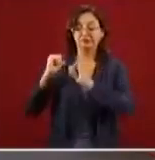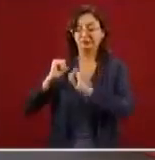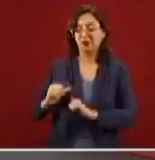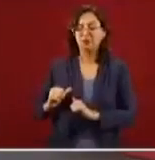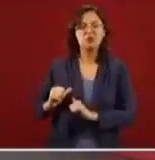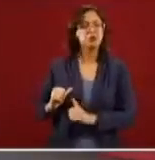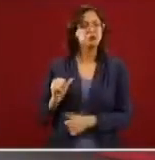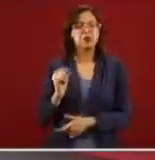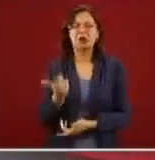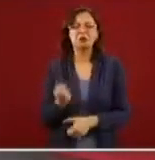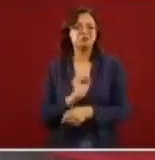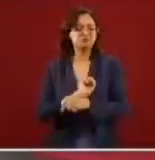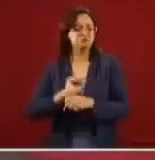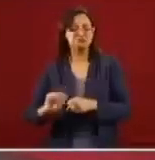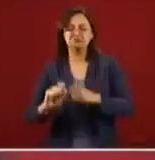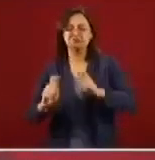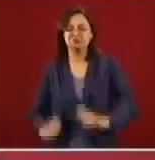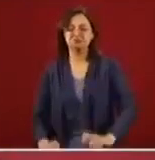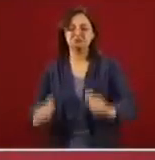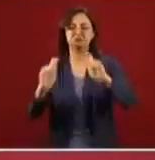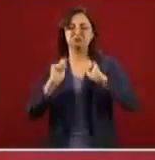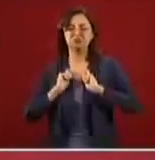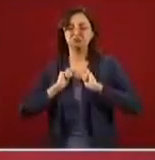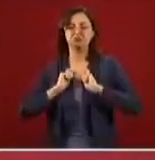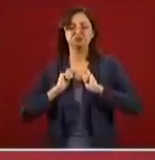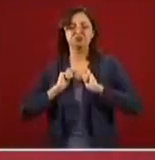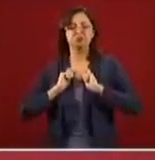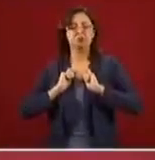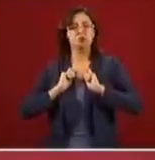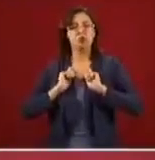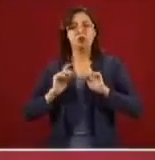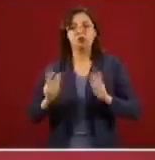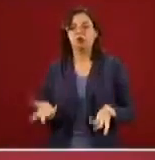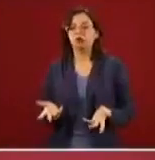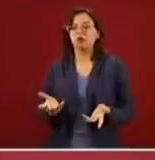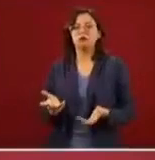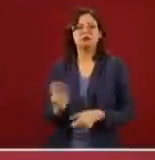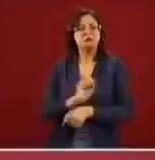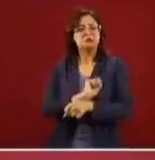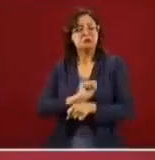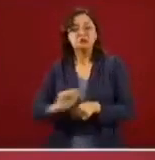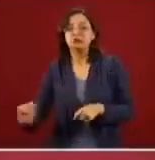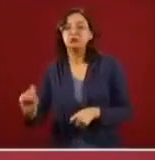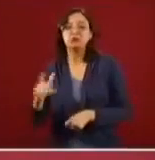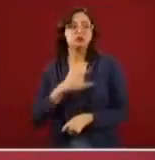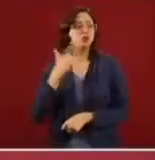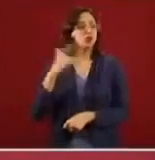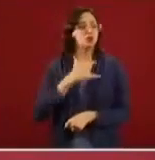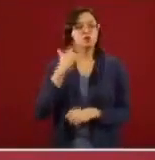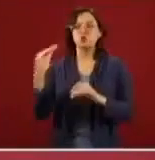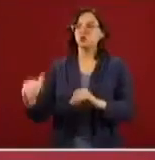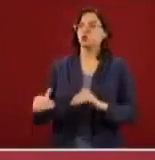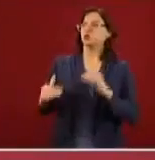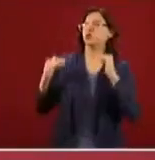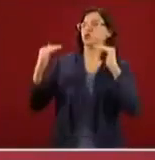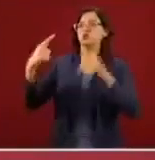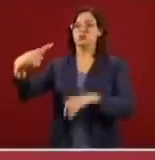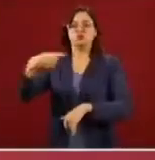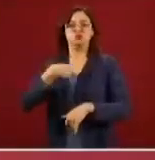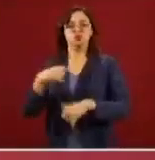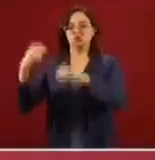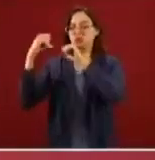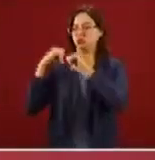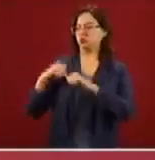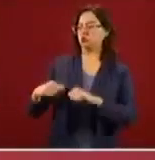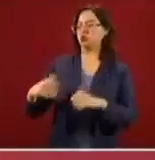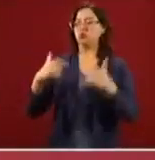pequeños cargos, o sea, que se suben a un ladrillo y se marean, porque el poder atonta